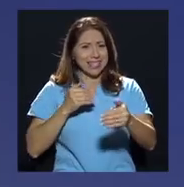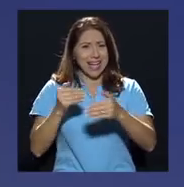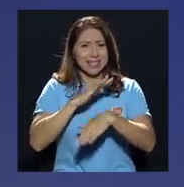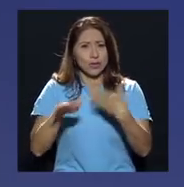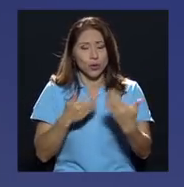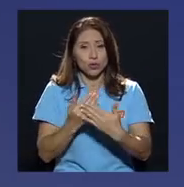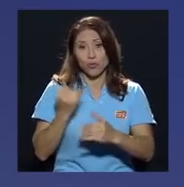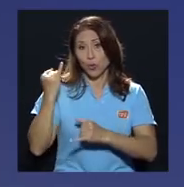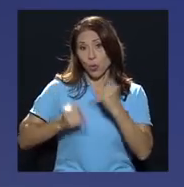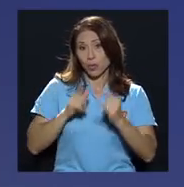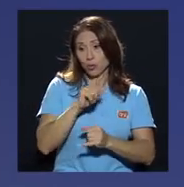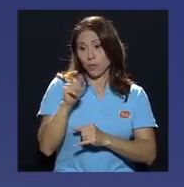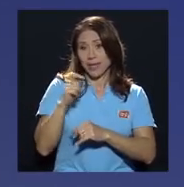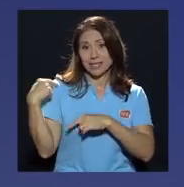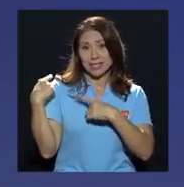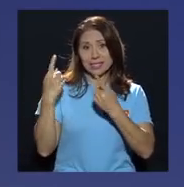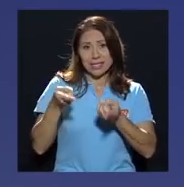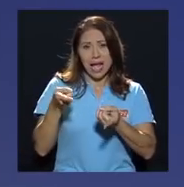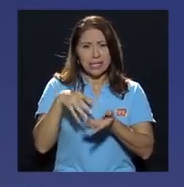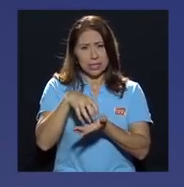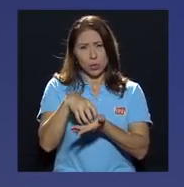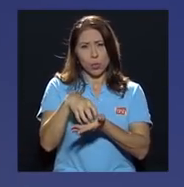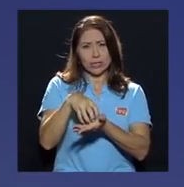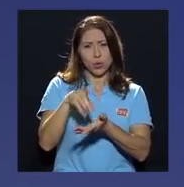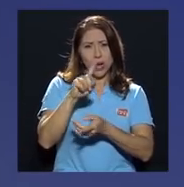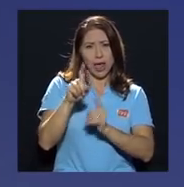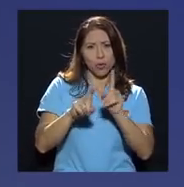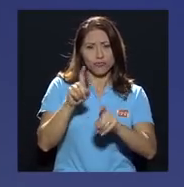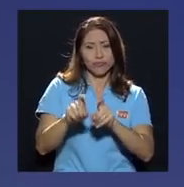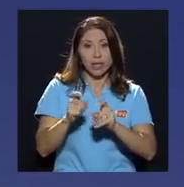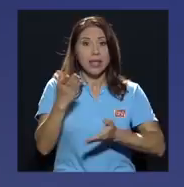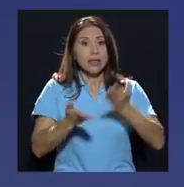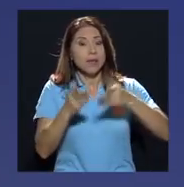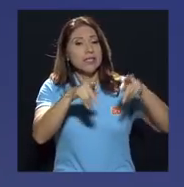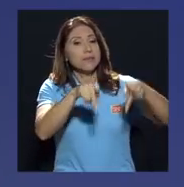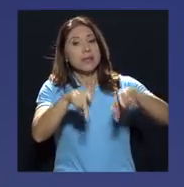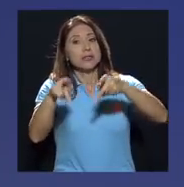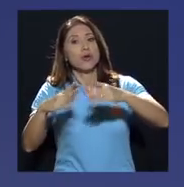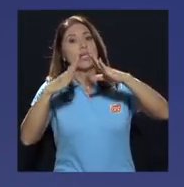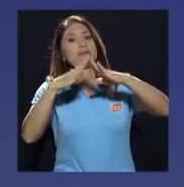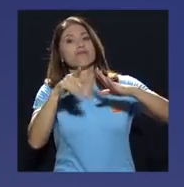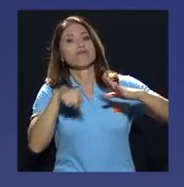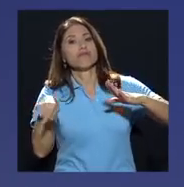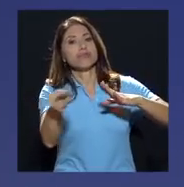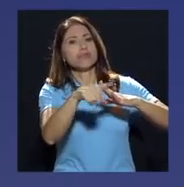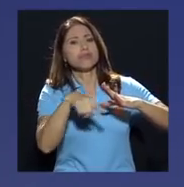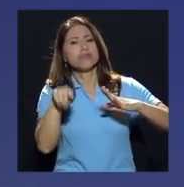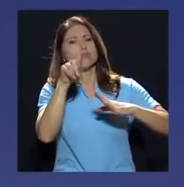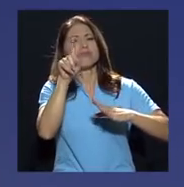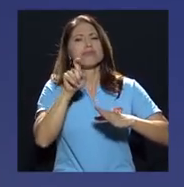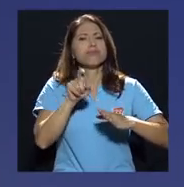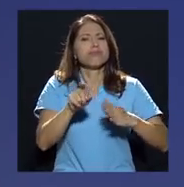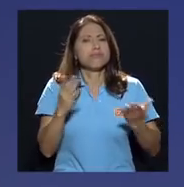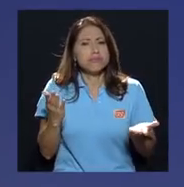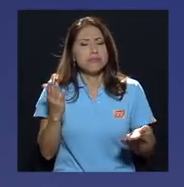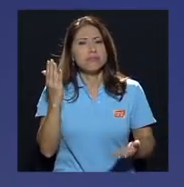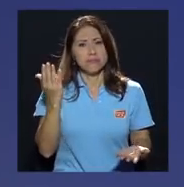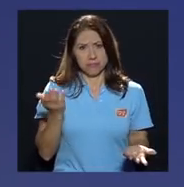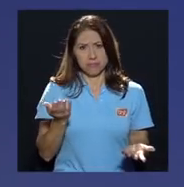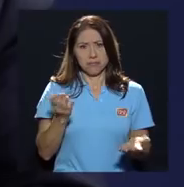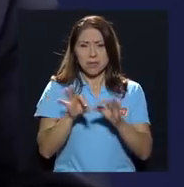casi en estos últimos meses ha sido cuestionado y tal vez la ciudadanía se pregunta de buenas a